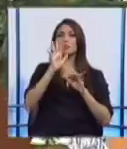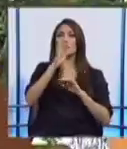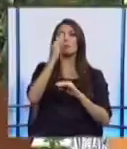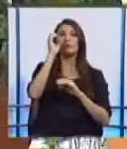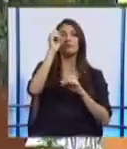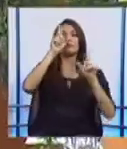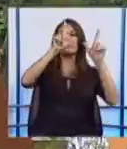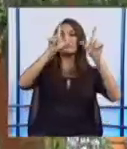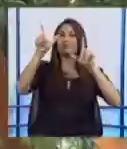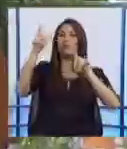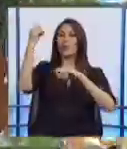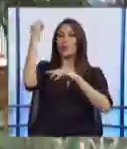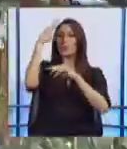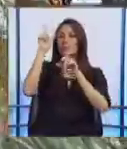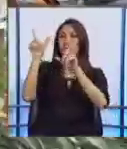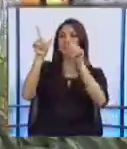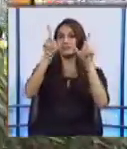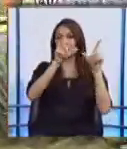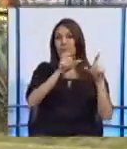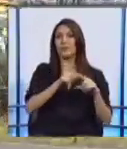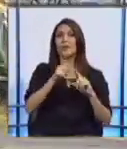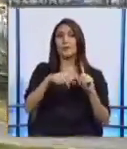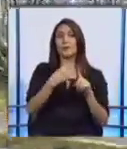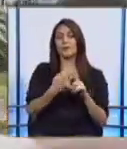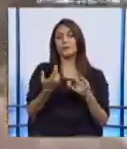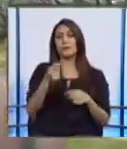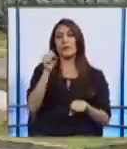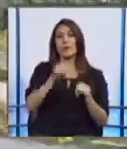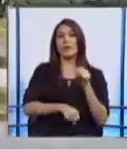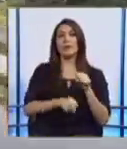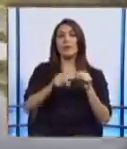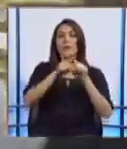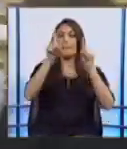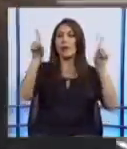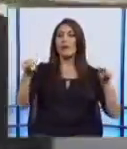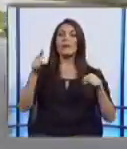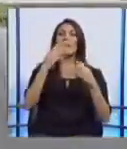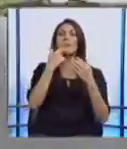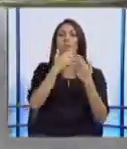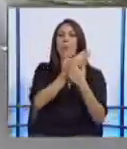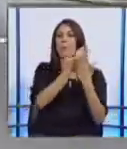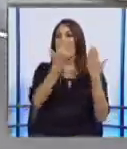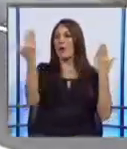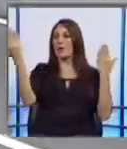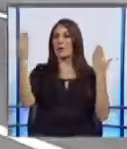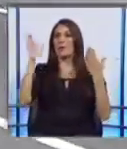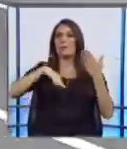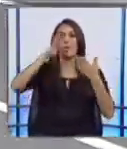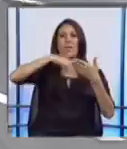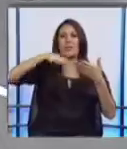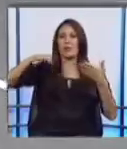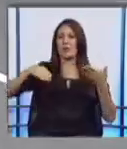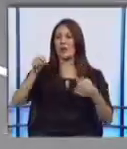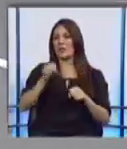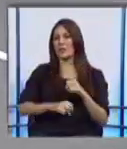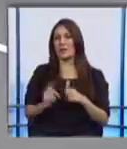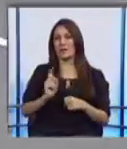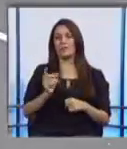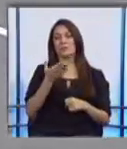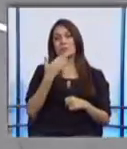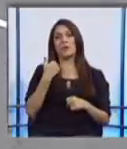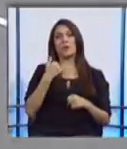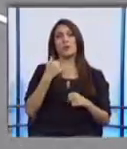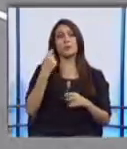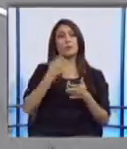de alumbrado público, y así han evitado manchar las paredes. Hasta el momento hay 5 organizaciones políticas que han sido